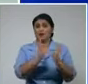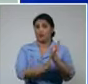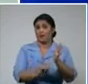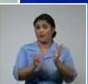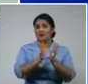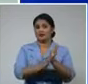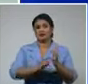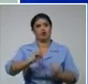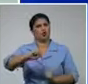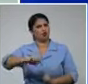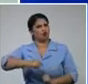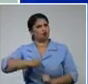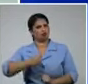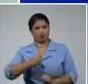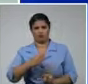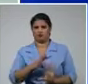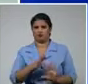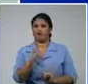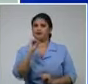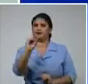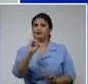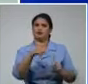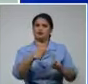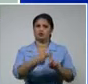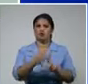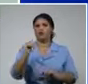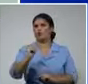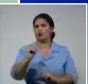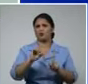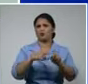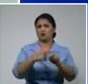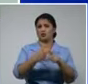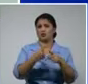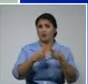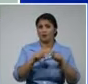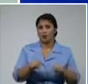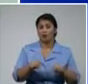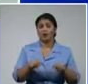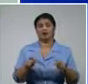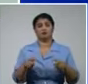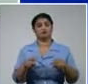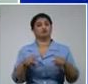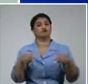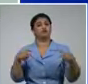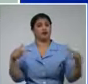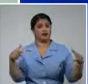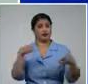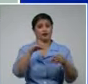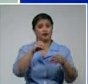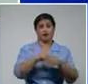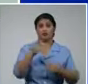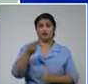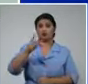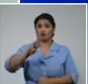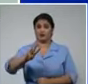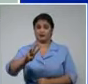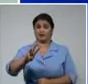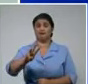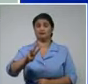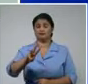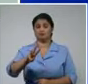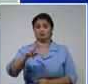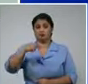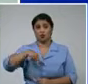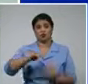pandemia, pues todavía con una cifra alta para este territorio. 13 casos autóctonos, superior la